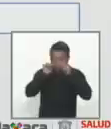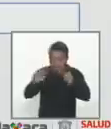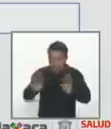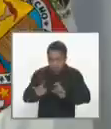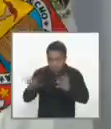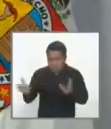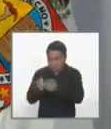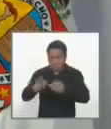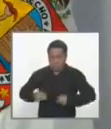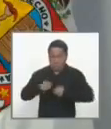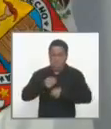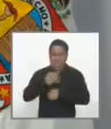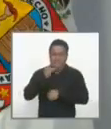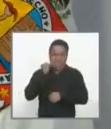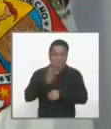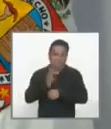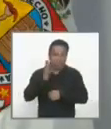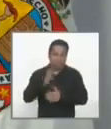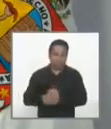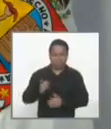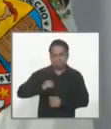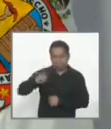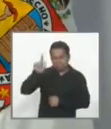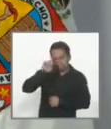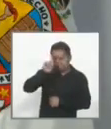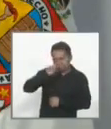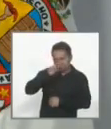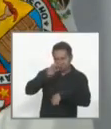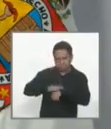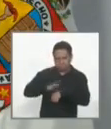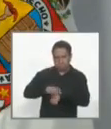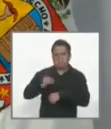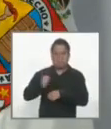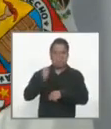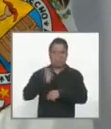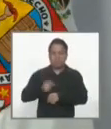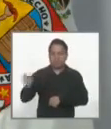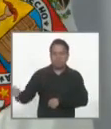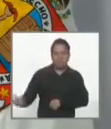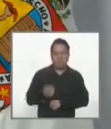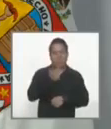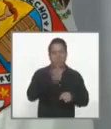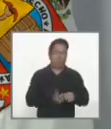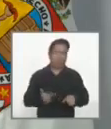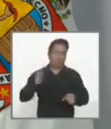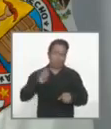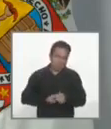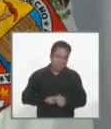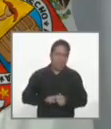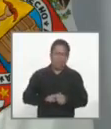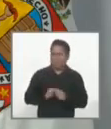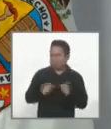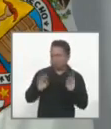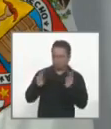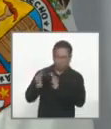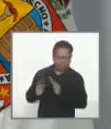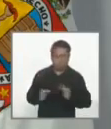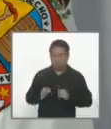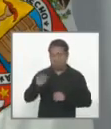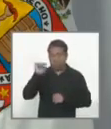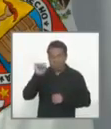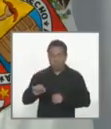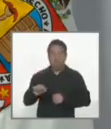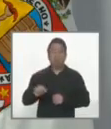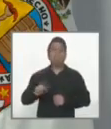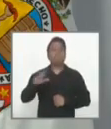de esta persona. La recomendación es acudir tempranamente a su centro de salud, al hospital más cercano, en donde